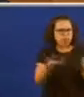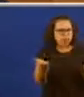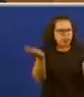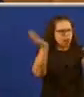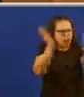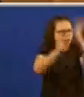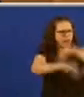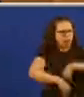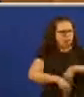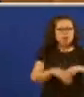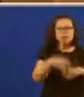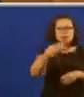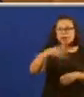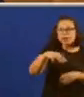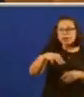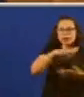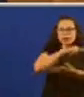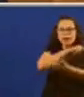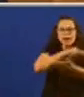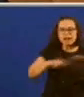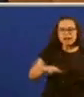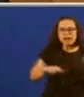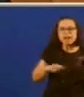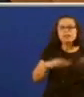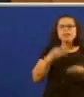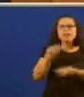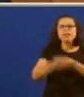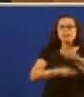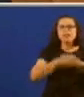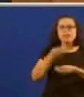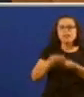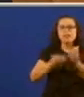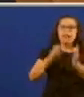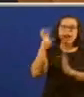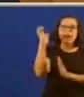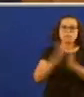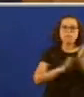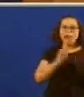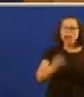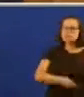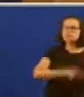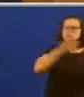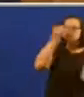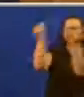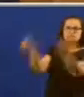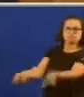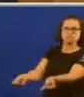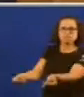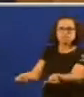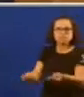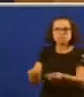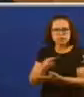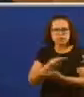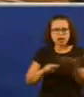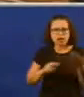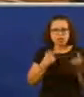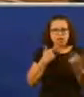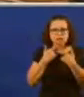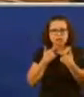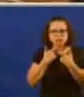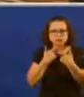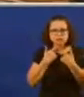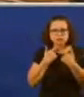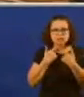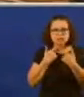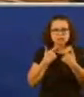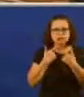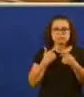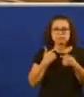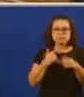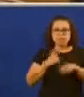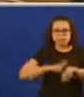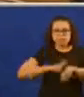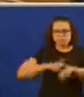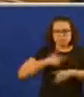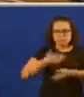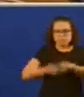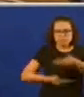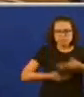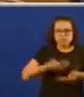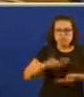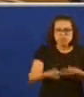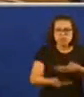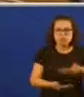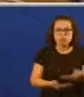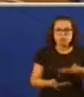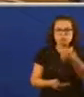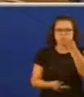entregarle Galiza a prezo de saldo as multinacionais. O tempo, señor Feijó, dirá, o